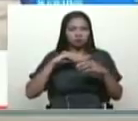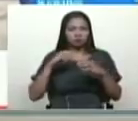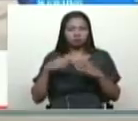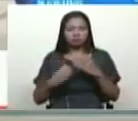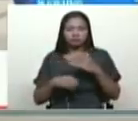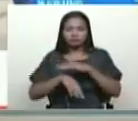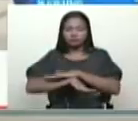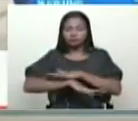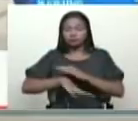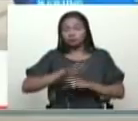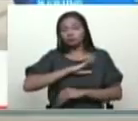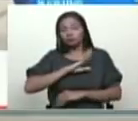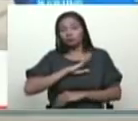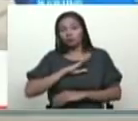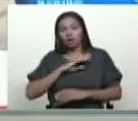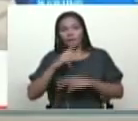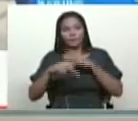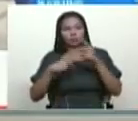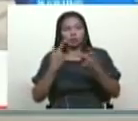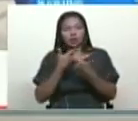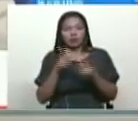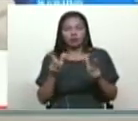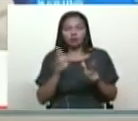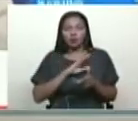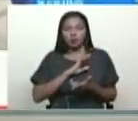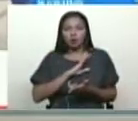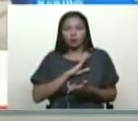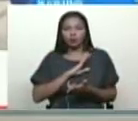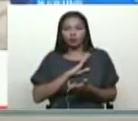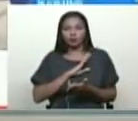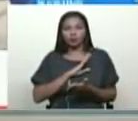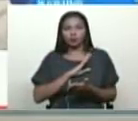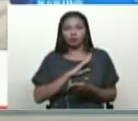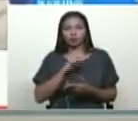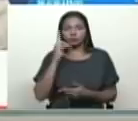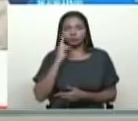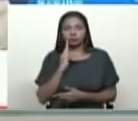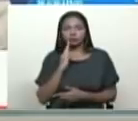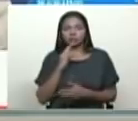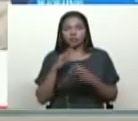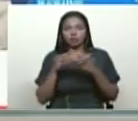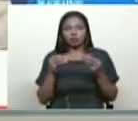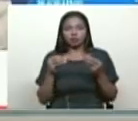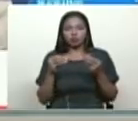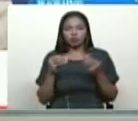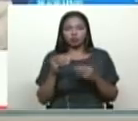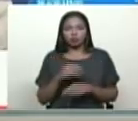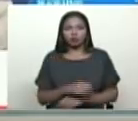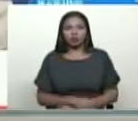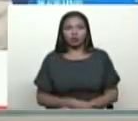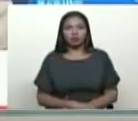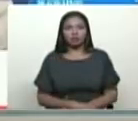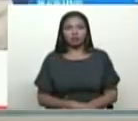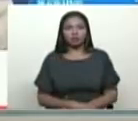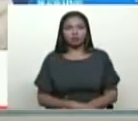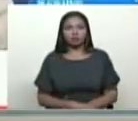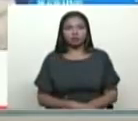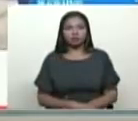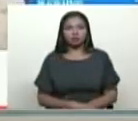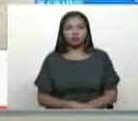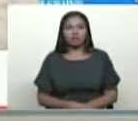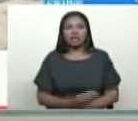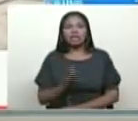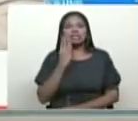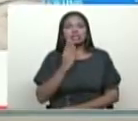raíz profunda de los procesos de liberación bolivariano del continente. Esa